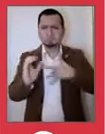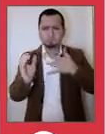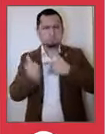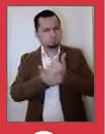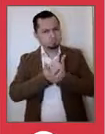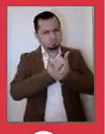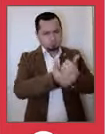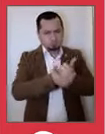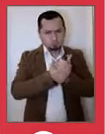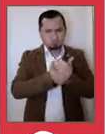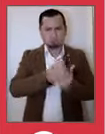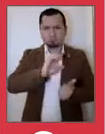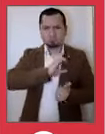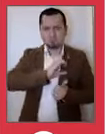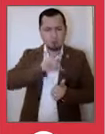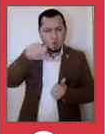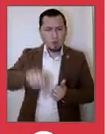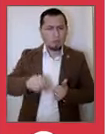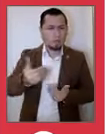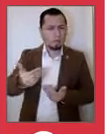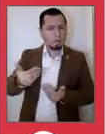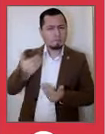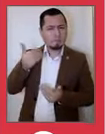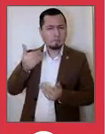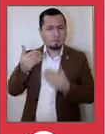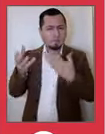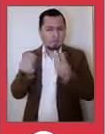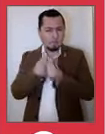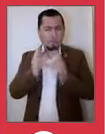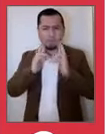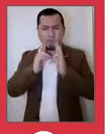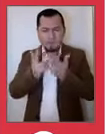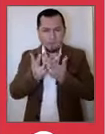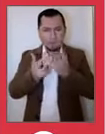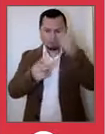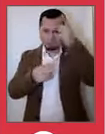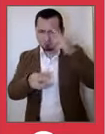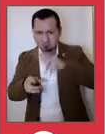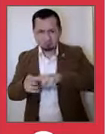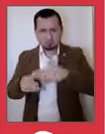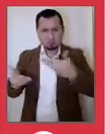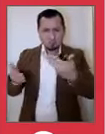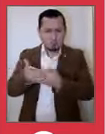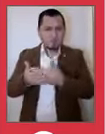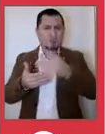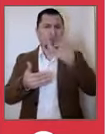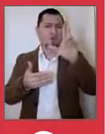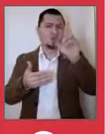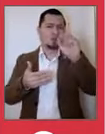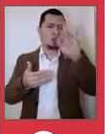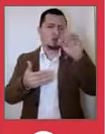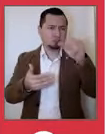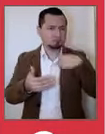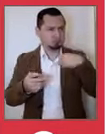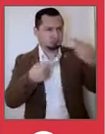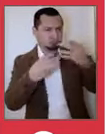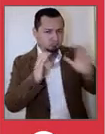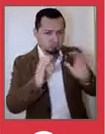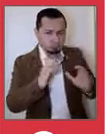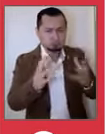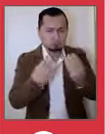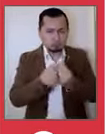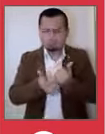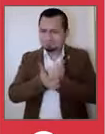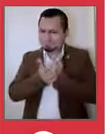coordinación efectiva acabo de tener una reunión con el director sobre robledo y estamos trabajando juntos en este